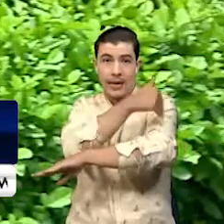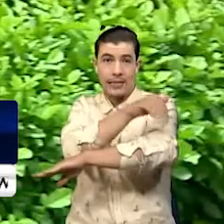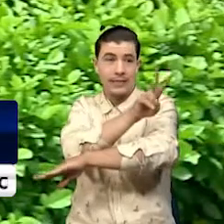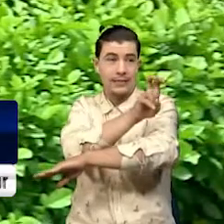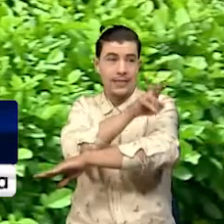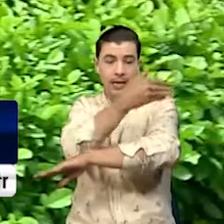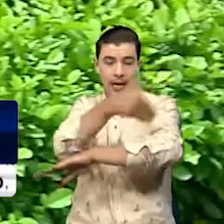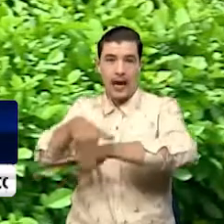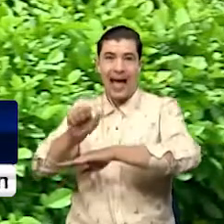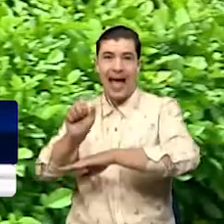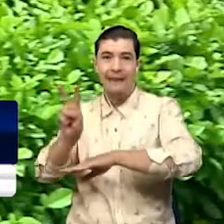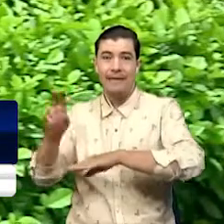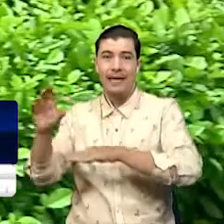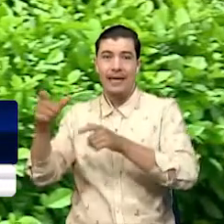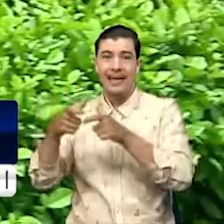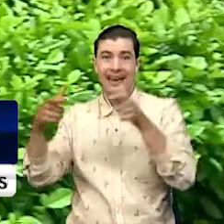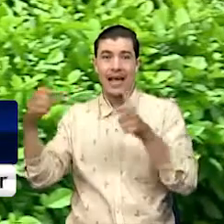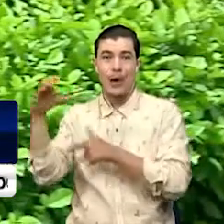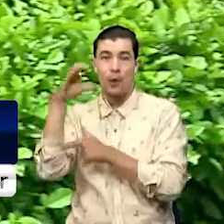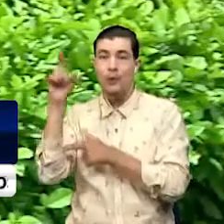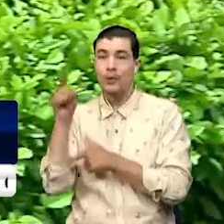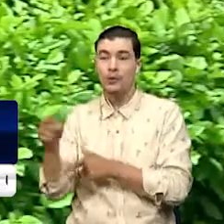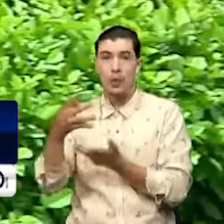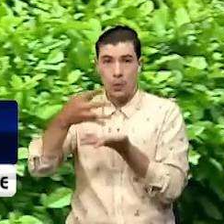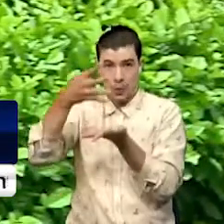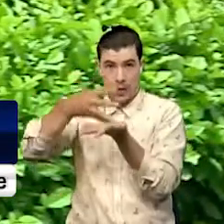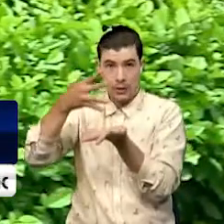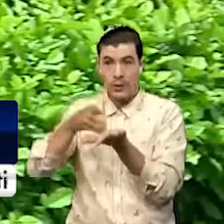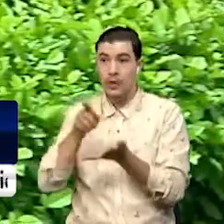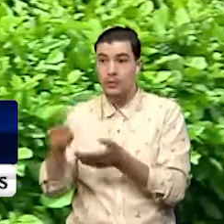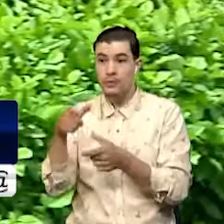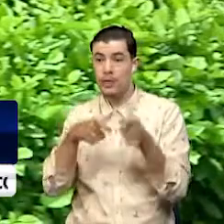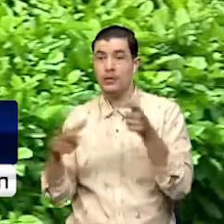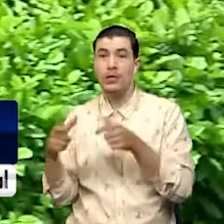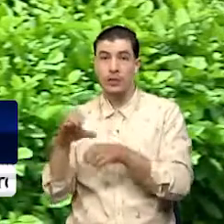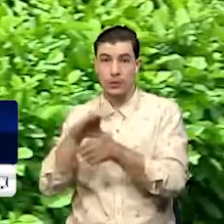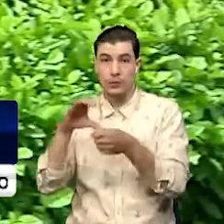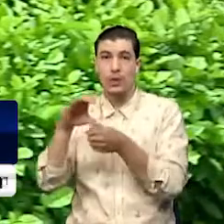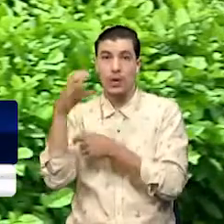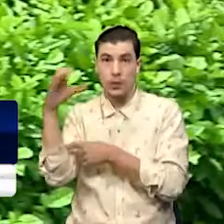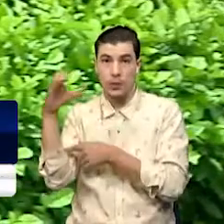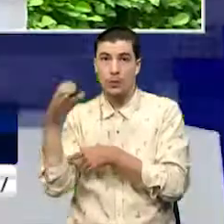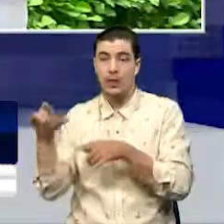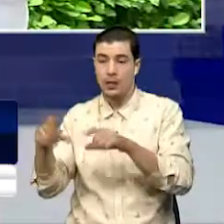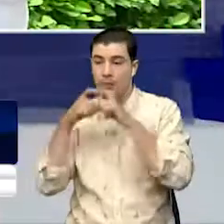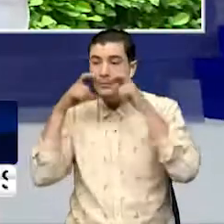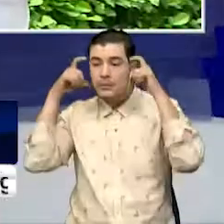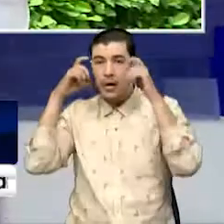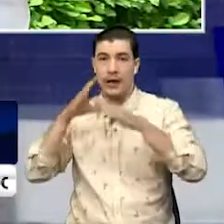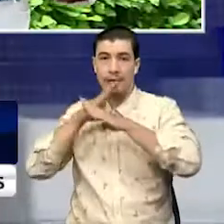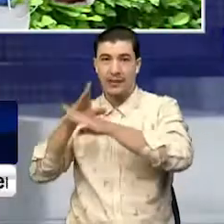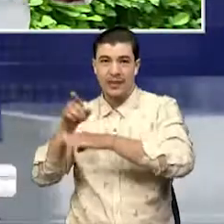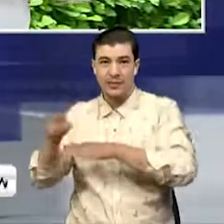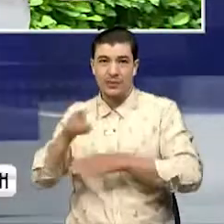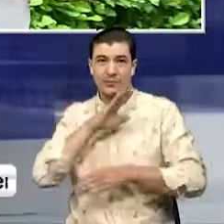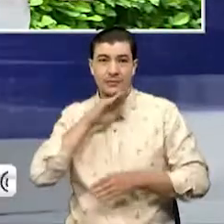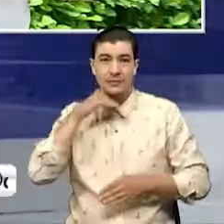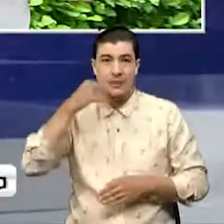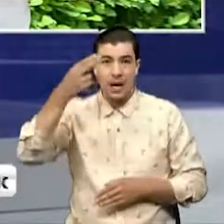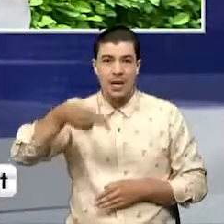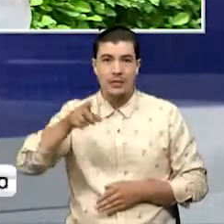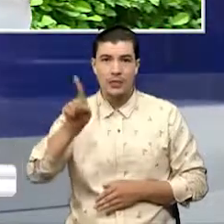cuesta cuatro mil pesos y es lo que hoy en día están utilizando los cucuteños para prevenir el contagio de la a h1n1